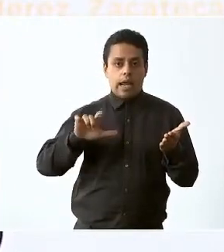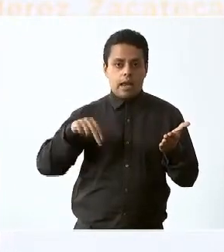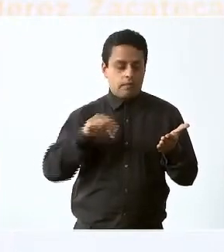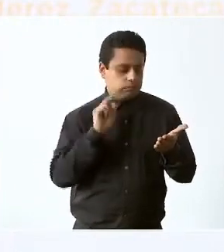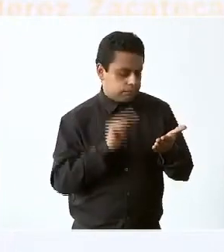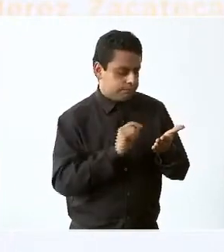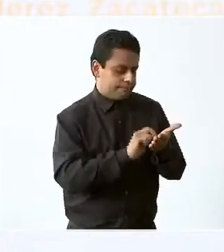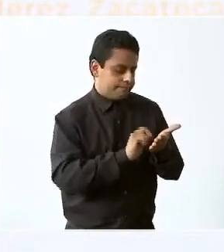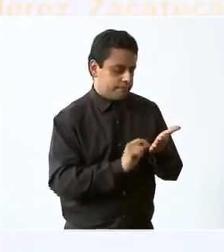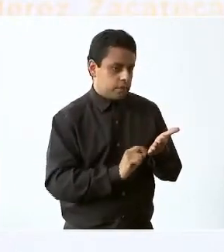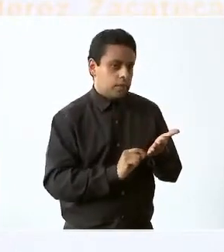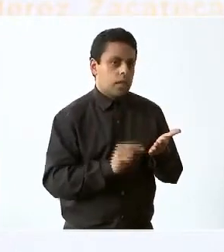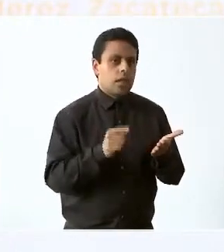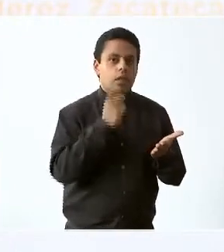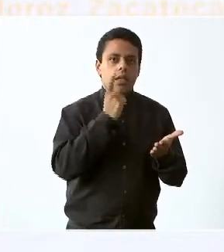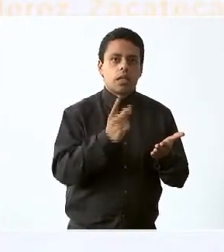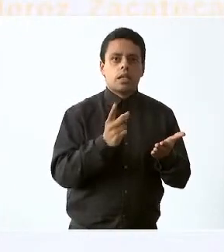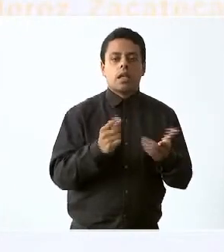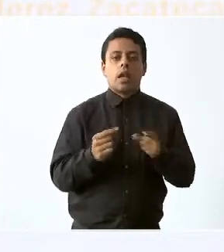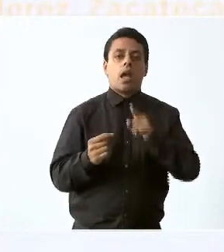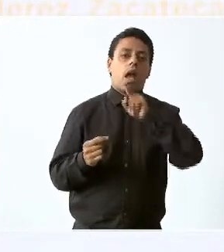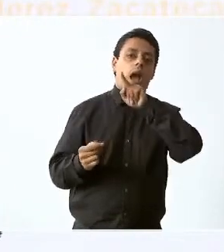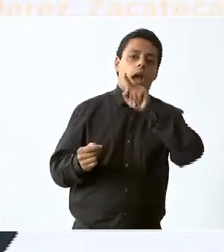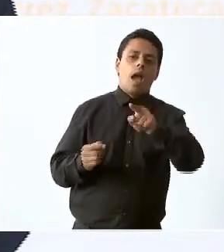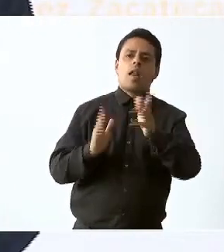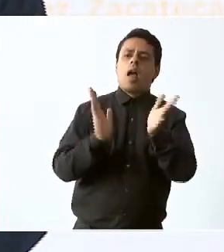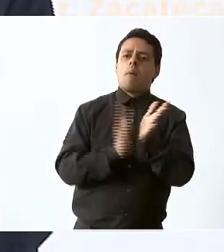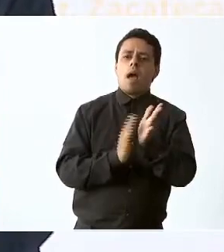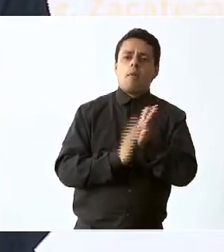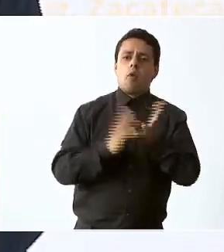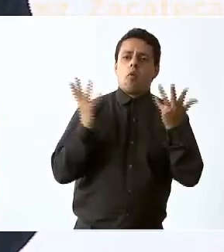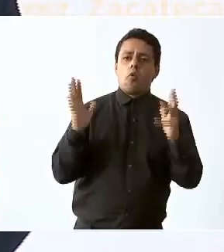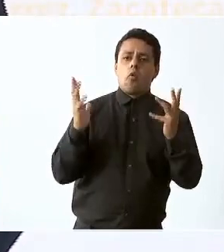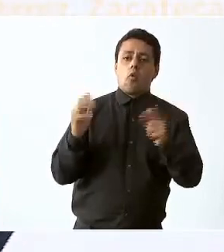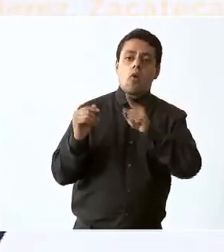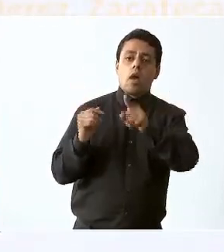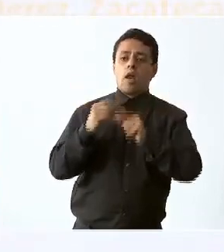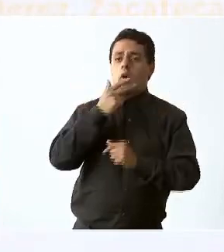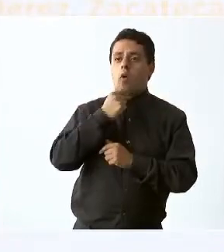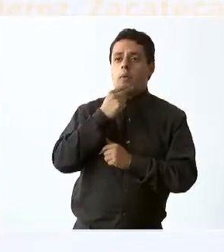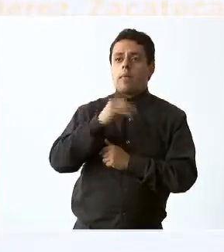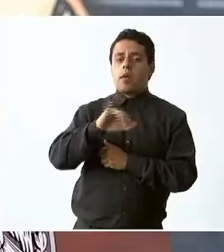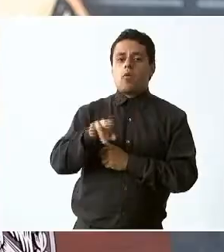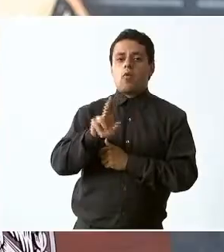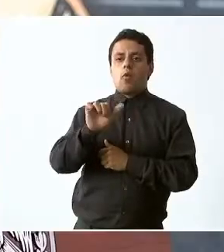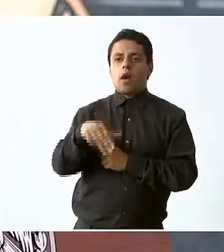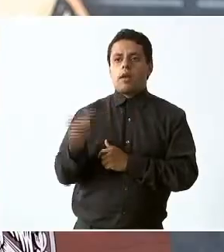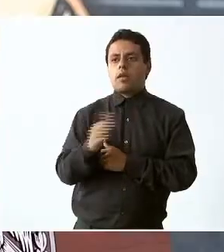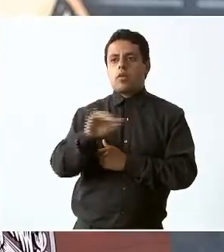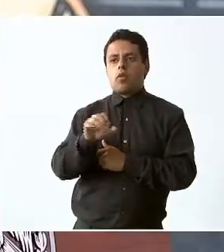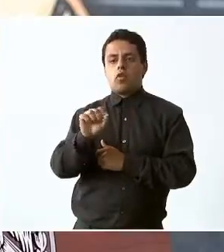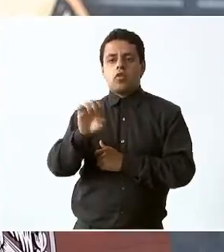aplaudían los epítetos de Juan José Tablada,